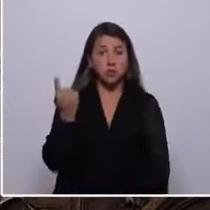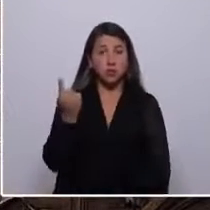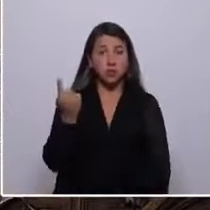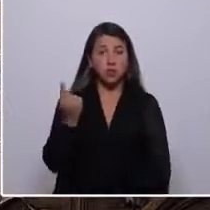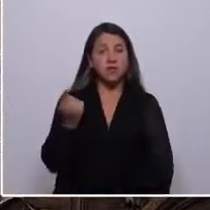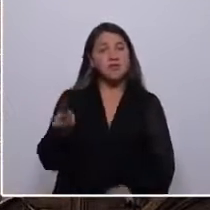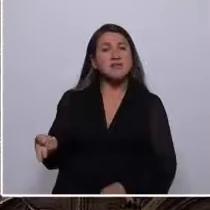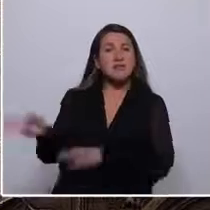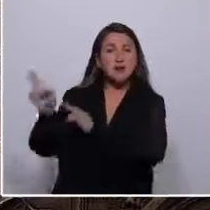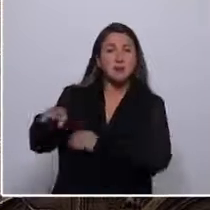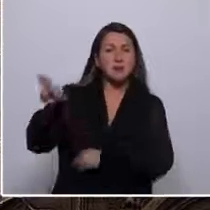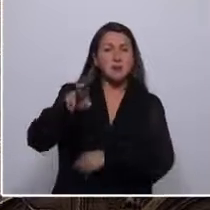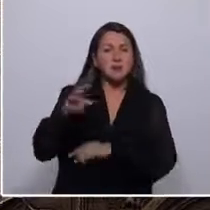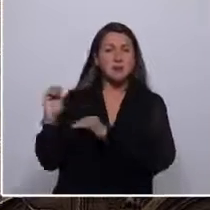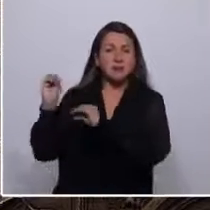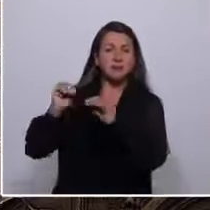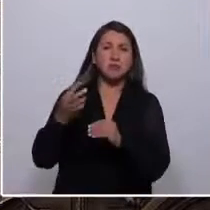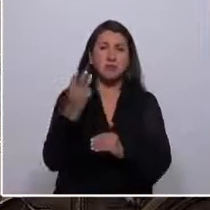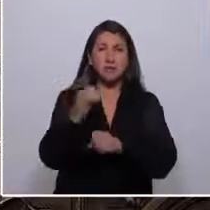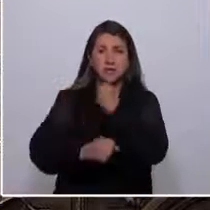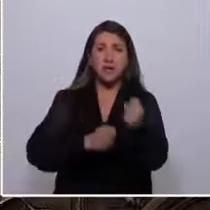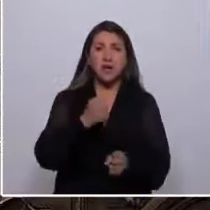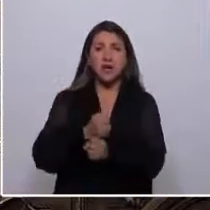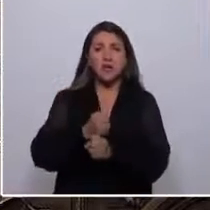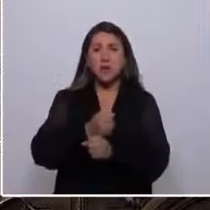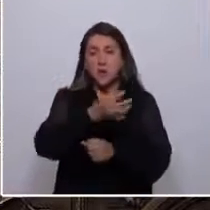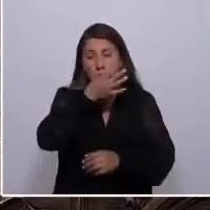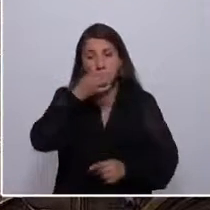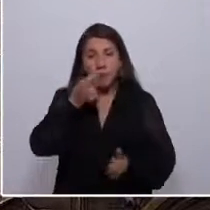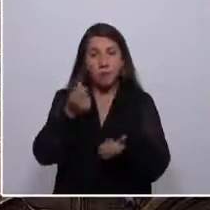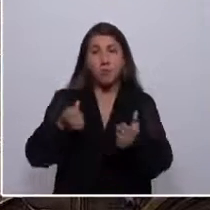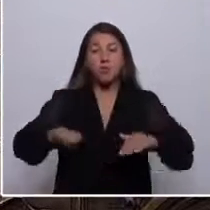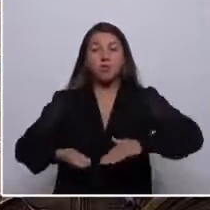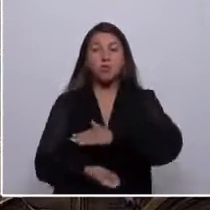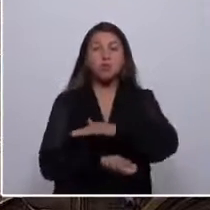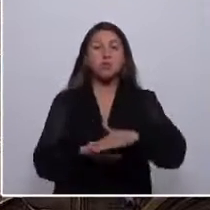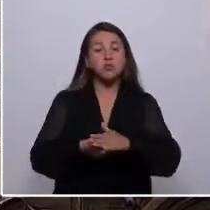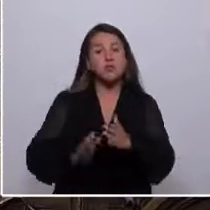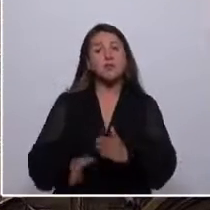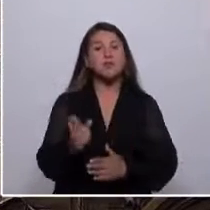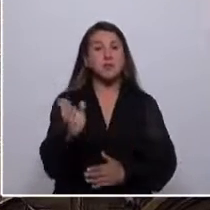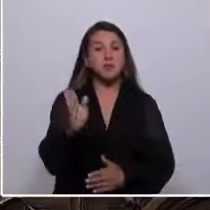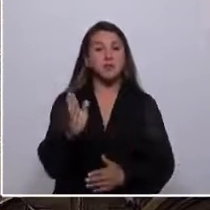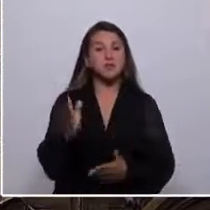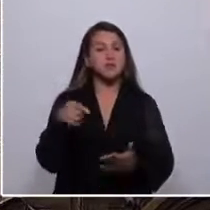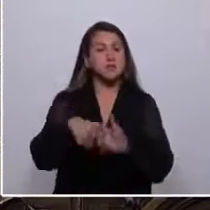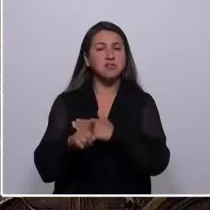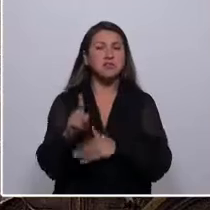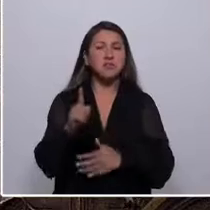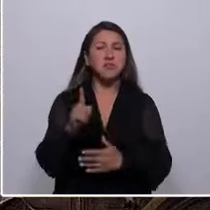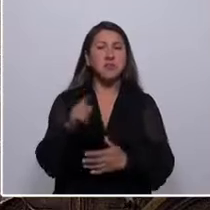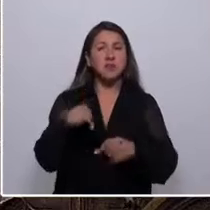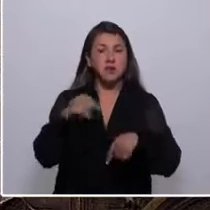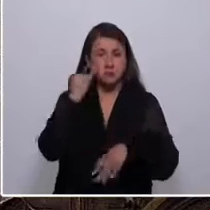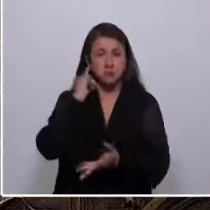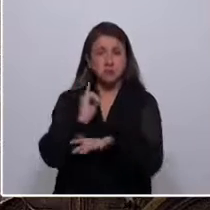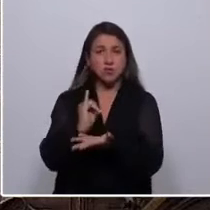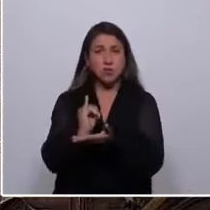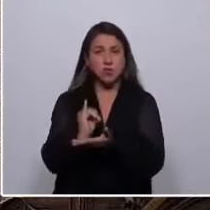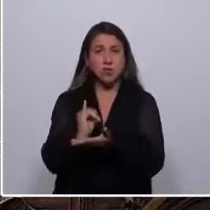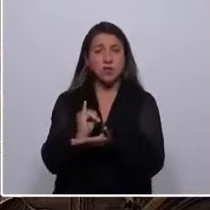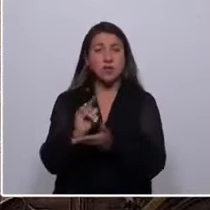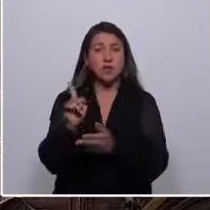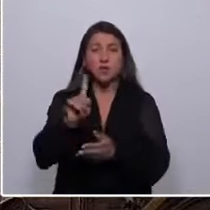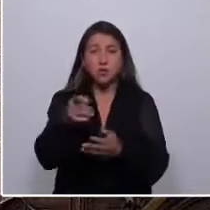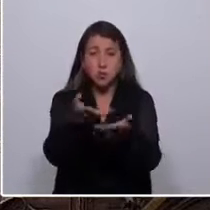repitiendo hace más de 30 años. La corrupción va a seguir penetrando nuestras organizaciones. Si las personas que me están escuchando no se involucran, no